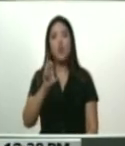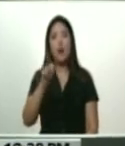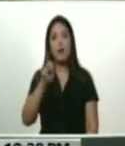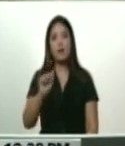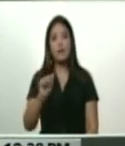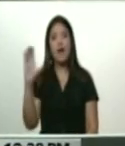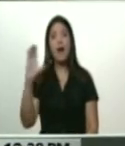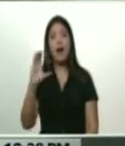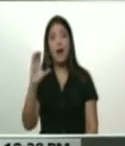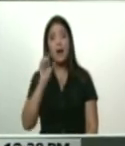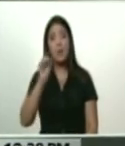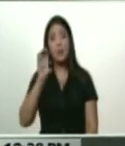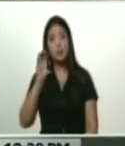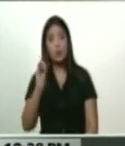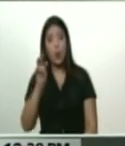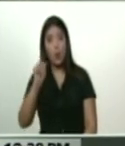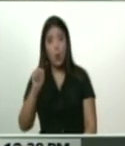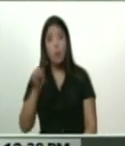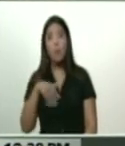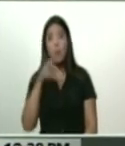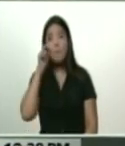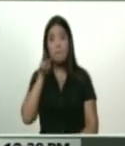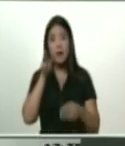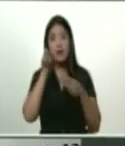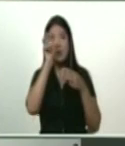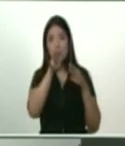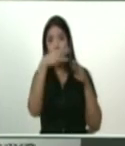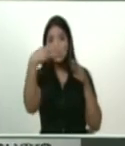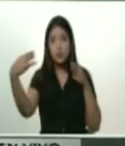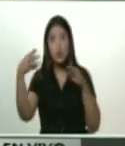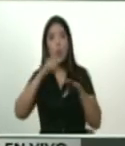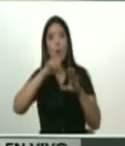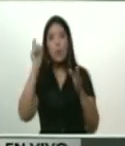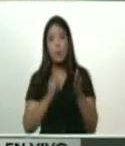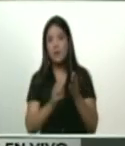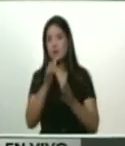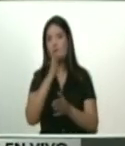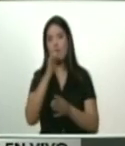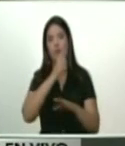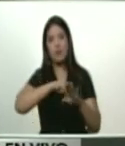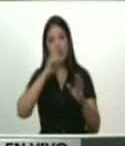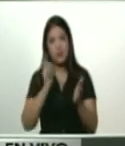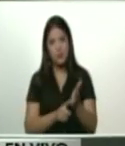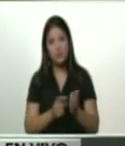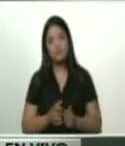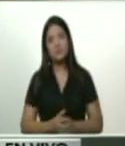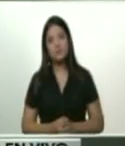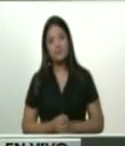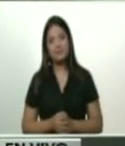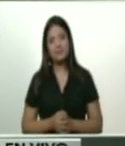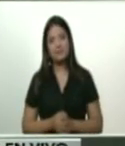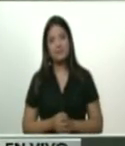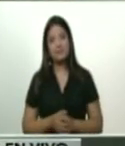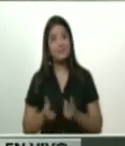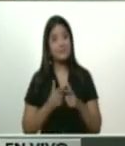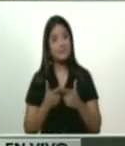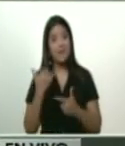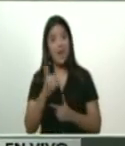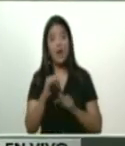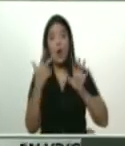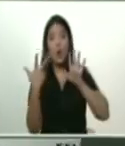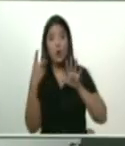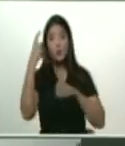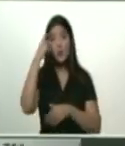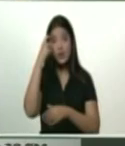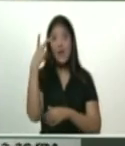www.suenacaracas.com, donde ustedes podrán ver la programación de este Suena Caracas. Vamos a tener entonces en